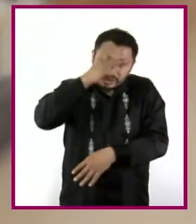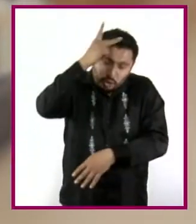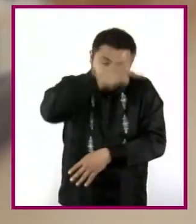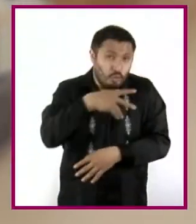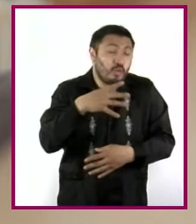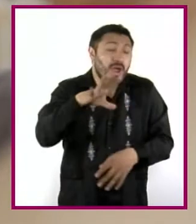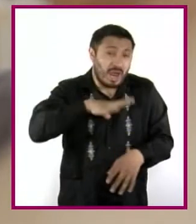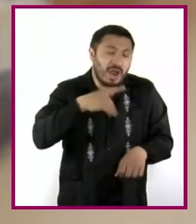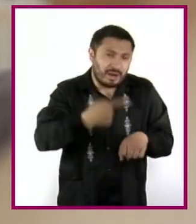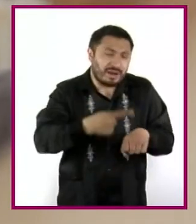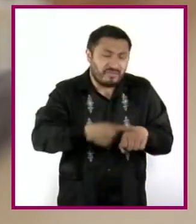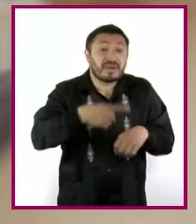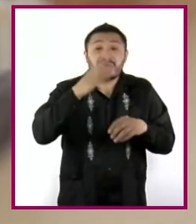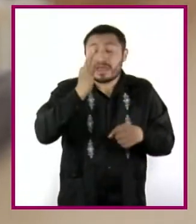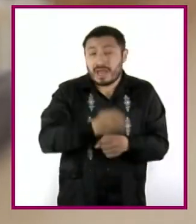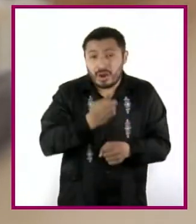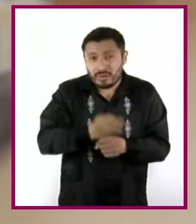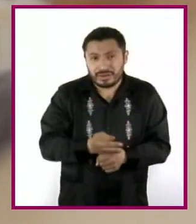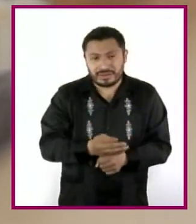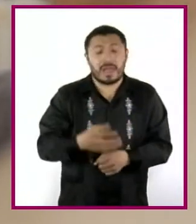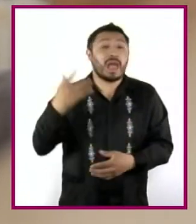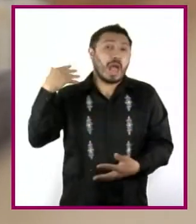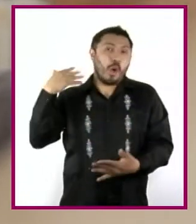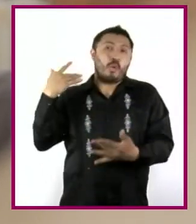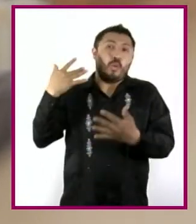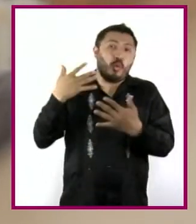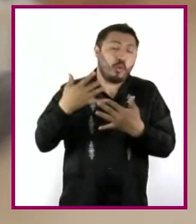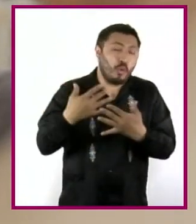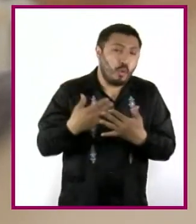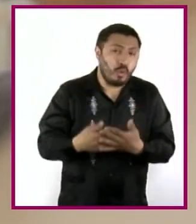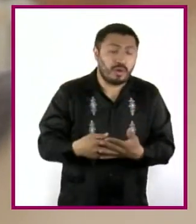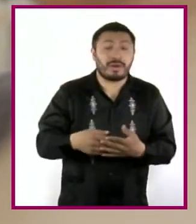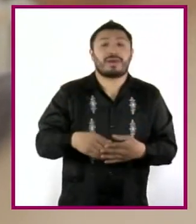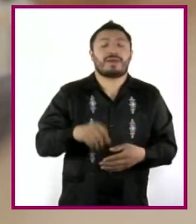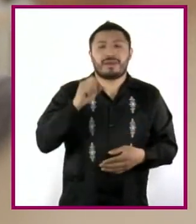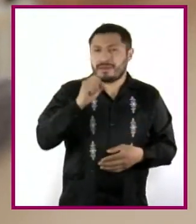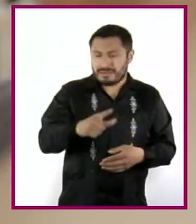A lo largo de varios siglos, Occidente ha vivido un